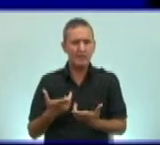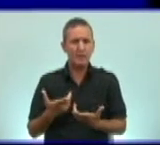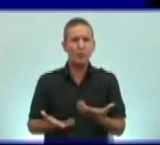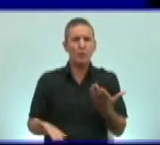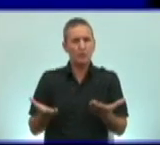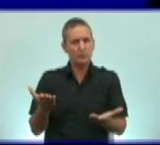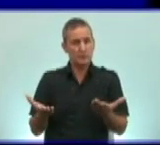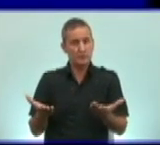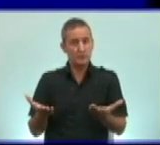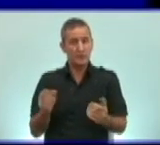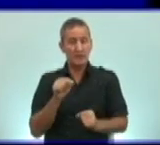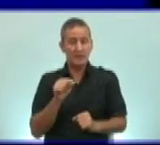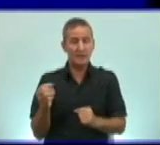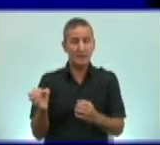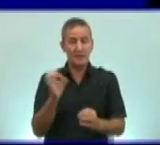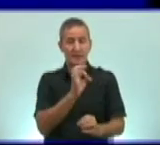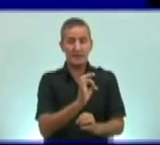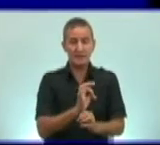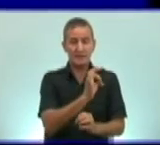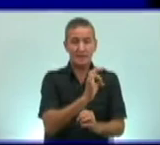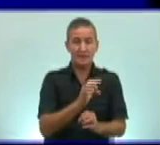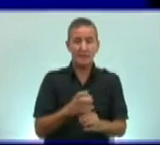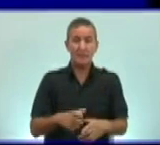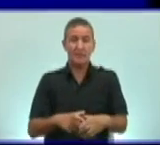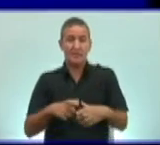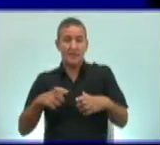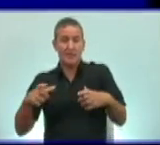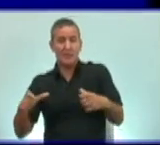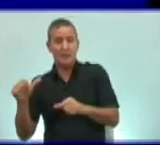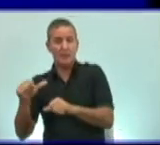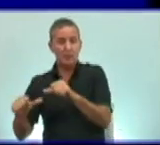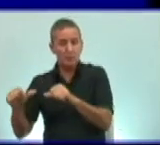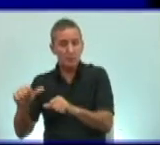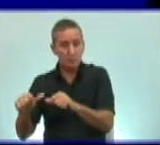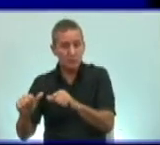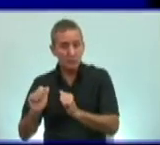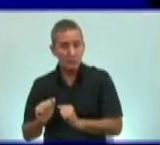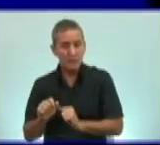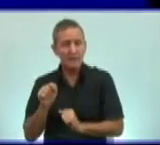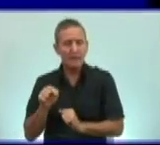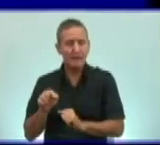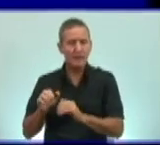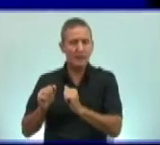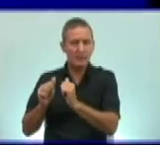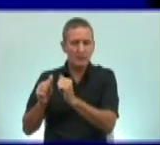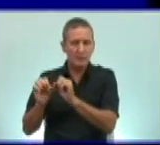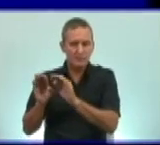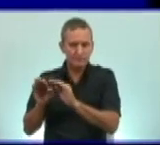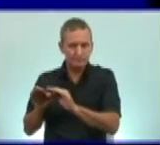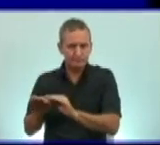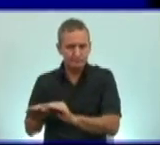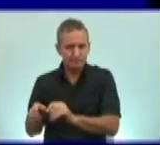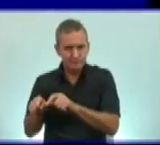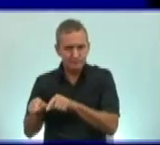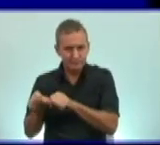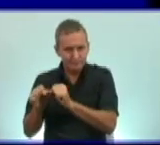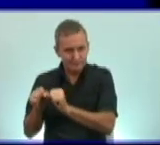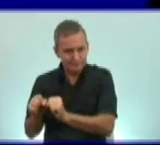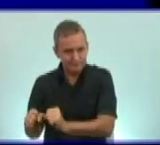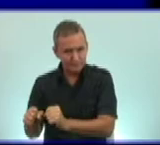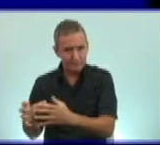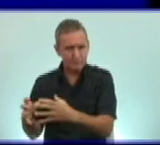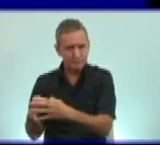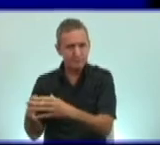equilibrio entre esos iones y la mayoría de la sustancia que va a permanecer en estado sólido, y ahí se establece